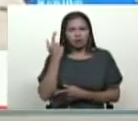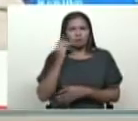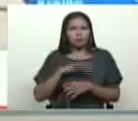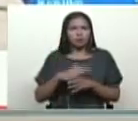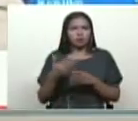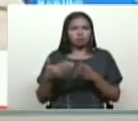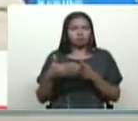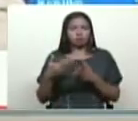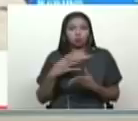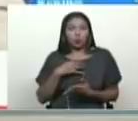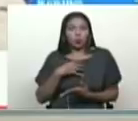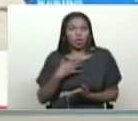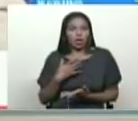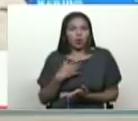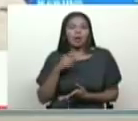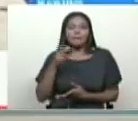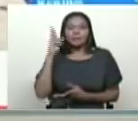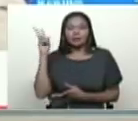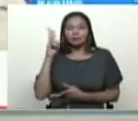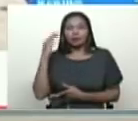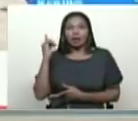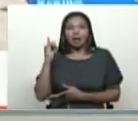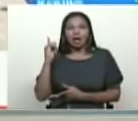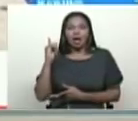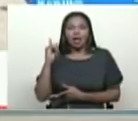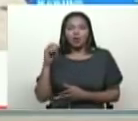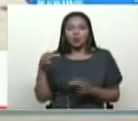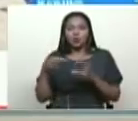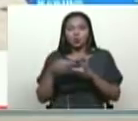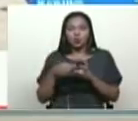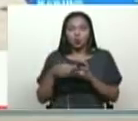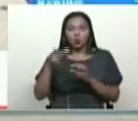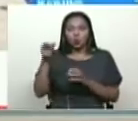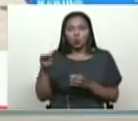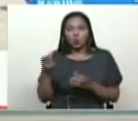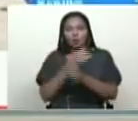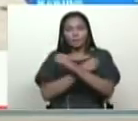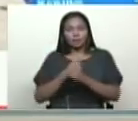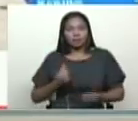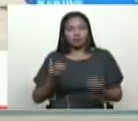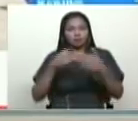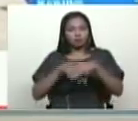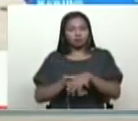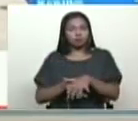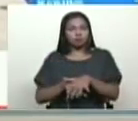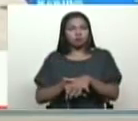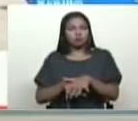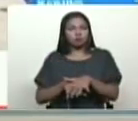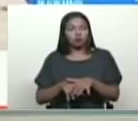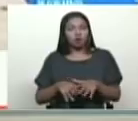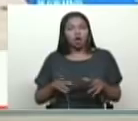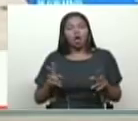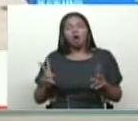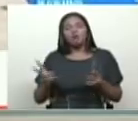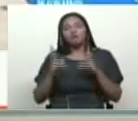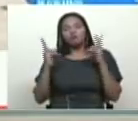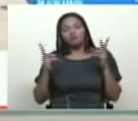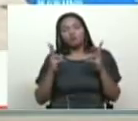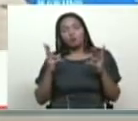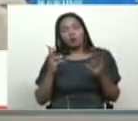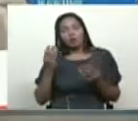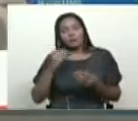Porque en Venezuela hay una poderosa unión cívico-militar y un poderoso poder popular